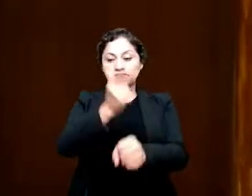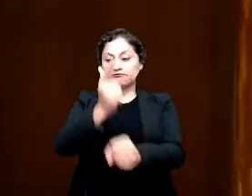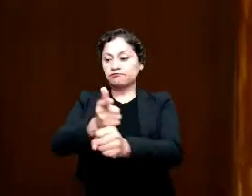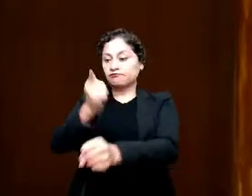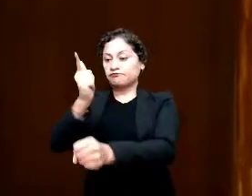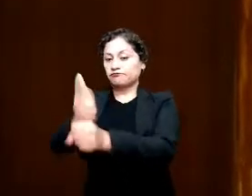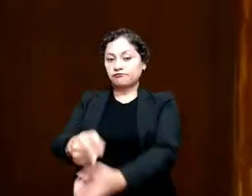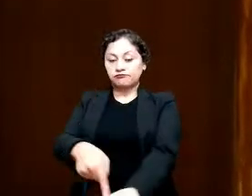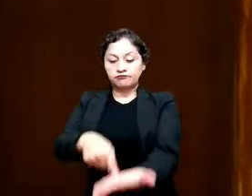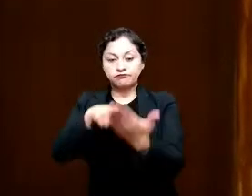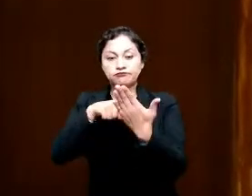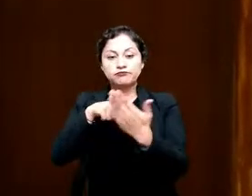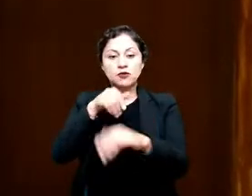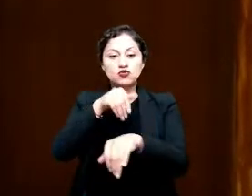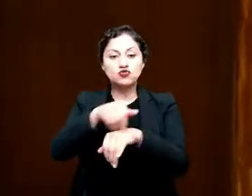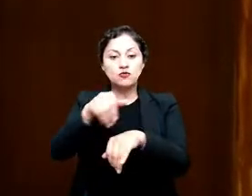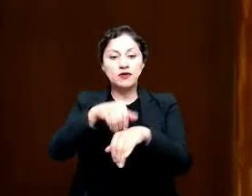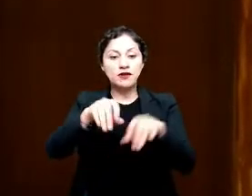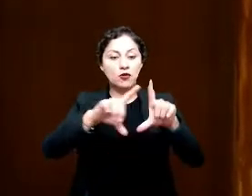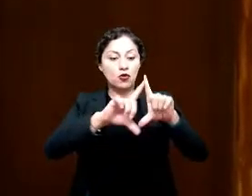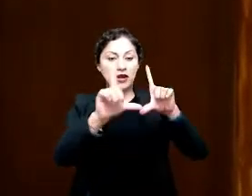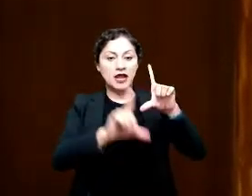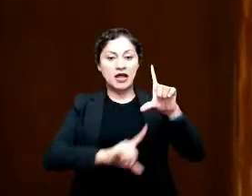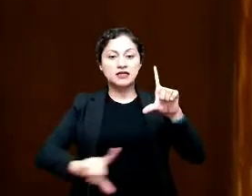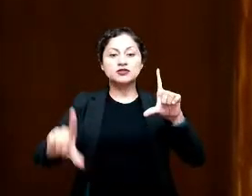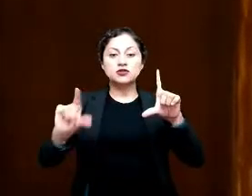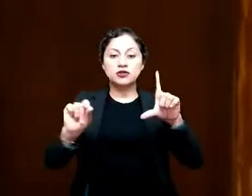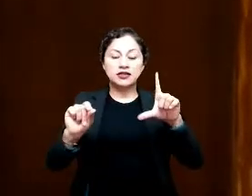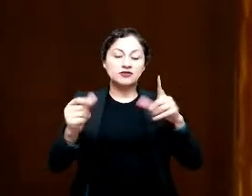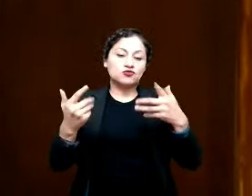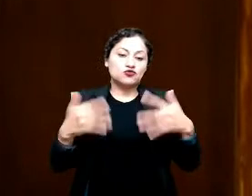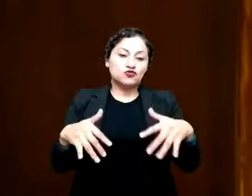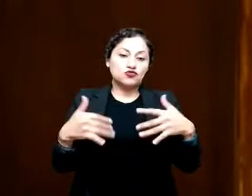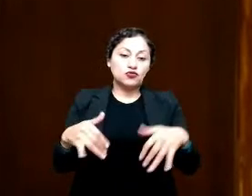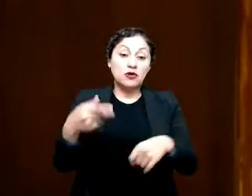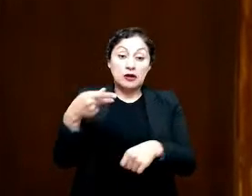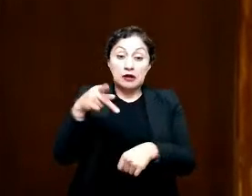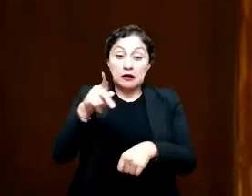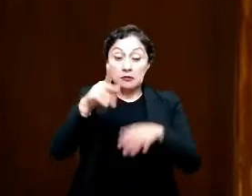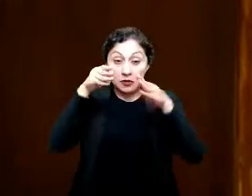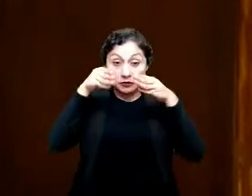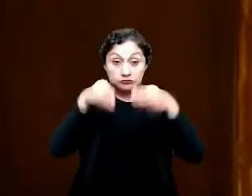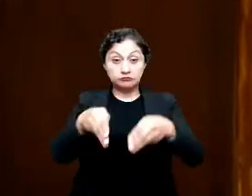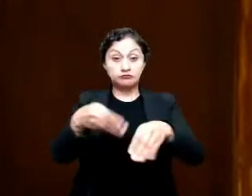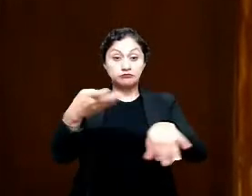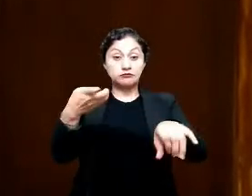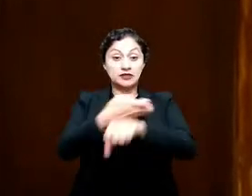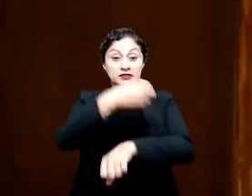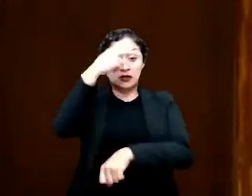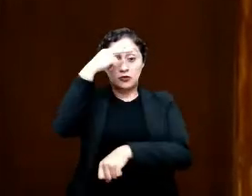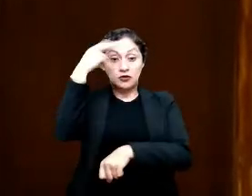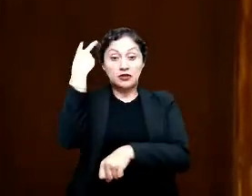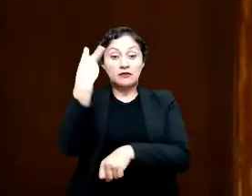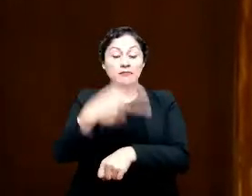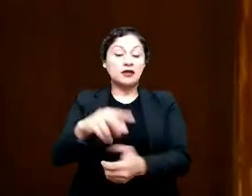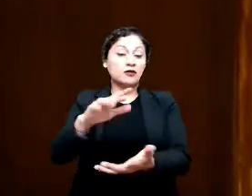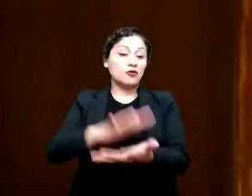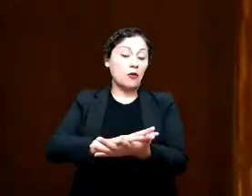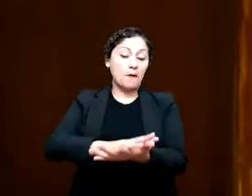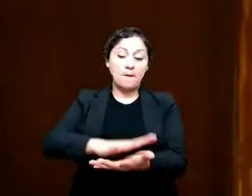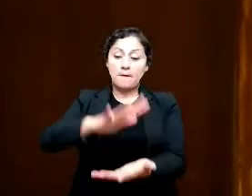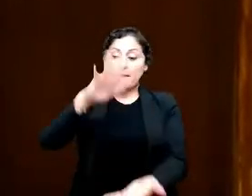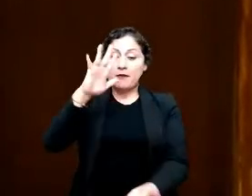son de carácter nacional, pero sin embargo sabemos que el Estado de México es una de las entidades donde se registran anualmente